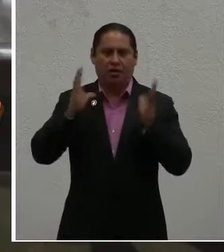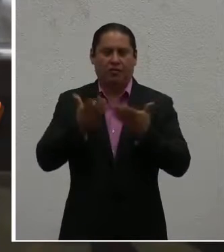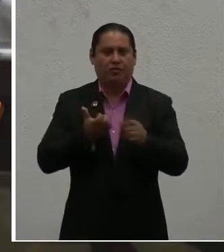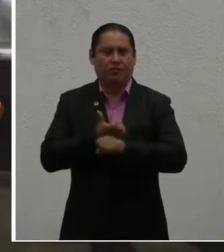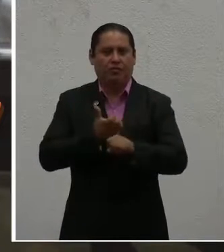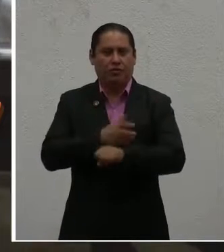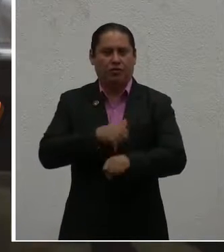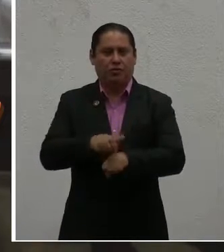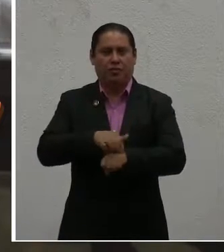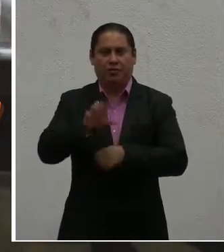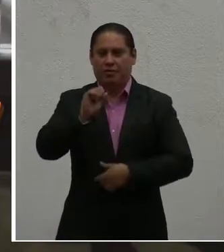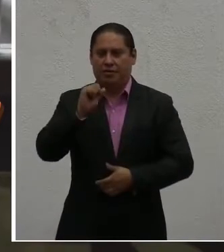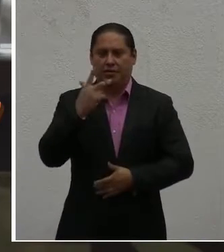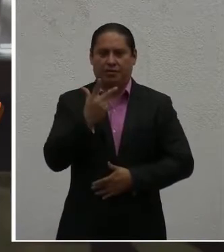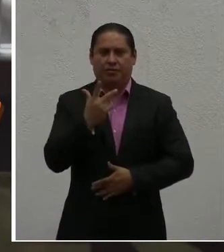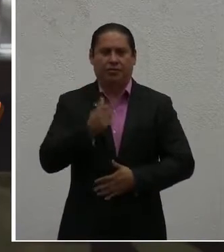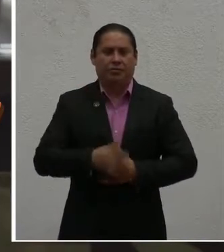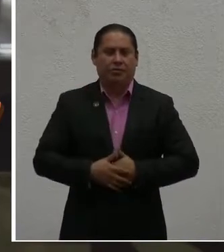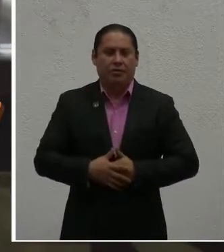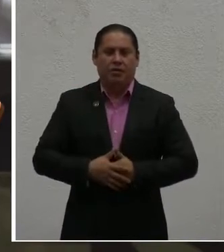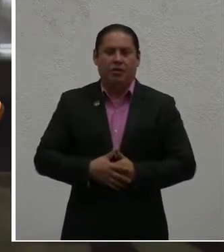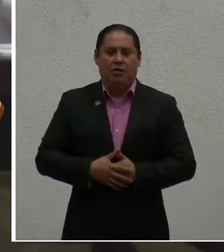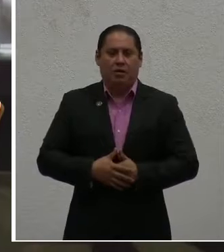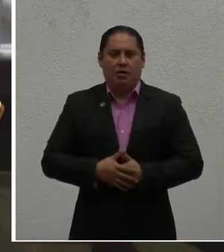68ª legislatura.